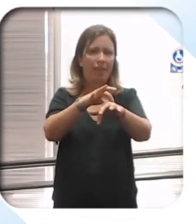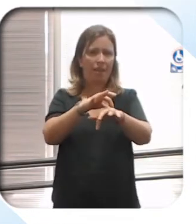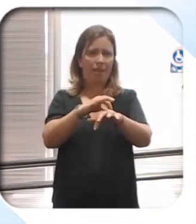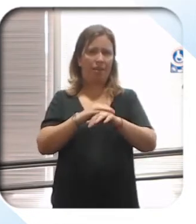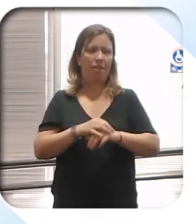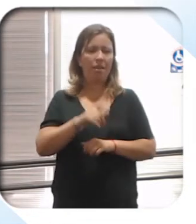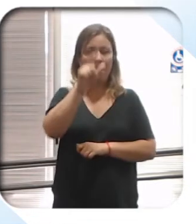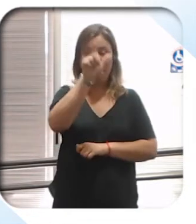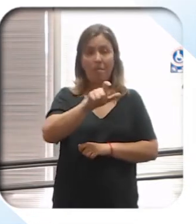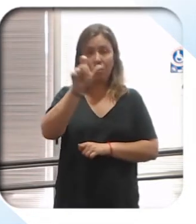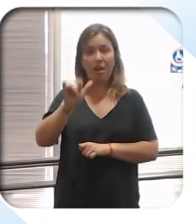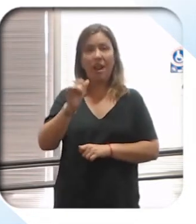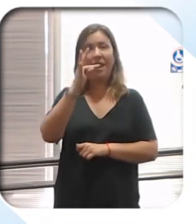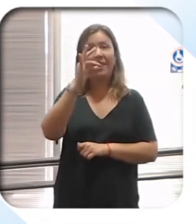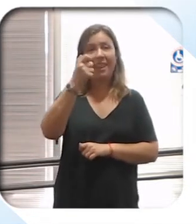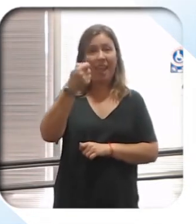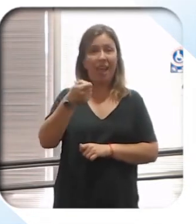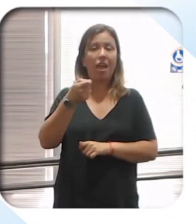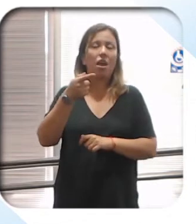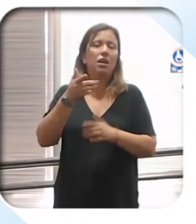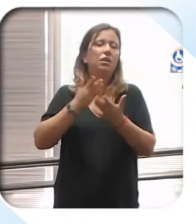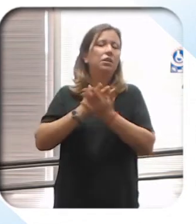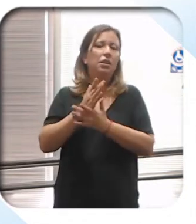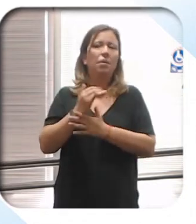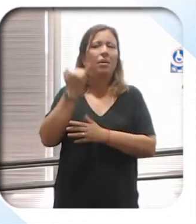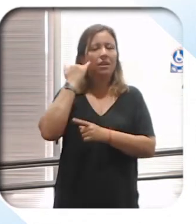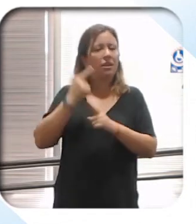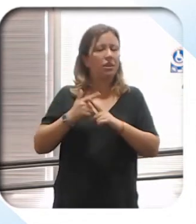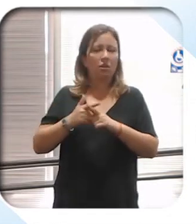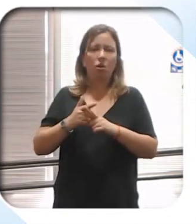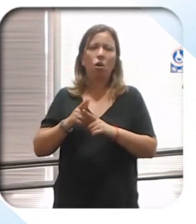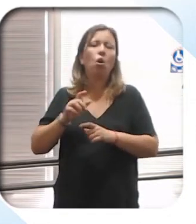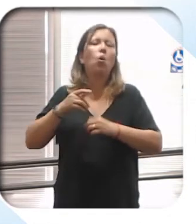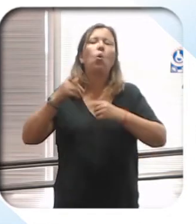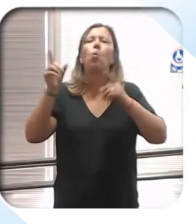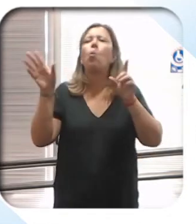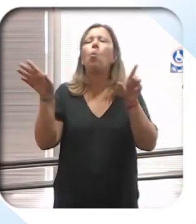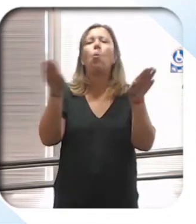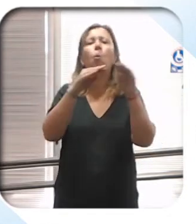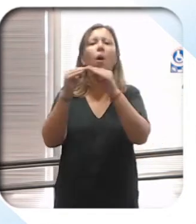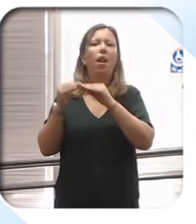Pacientes con TEA son siempre sexuados y sexuales como todas las personas.